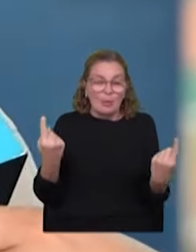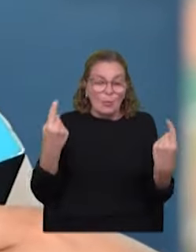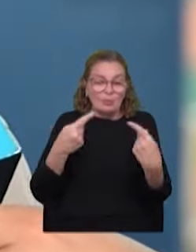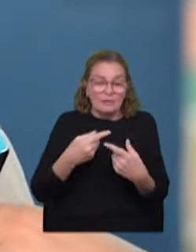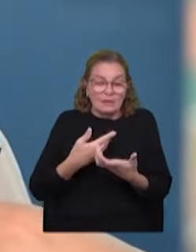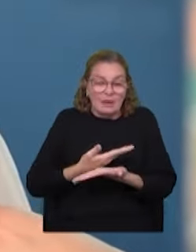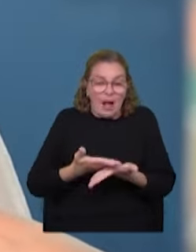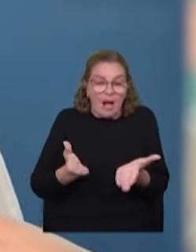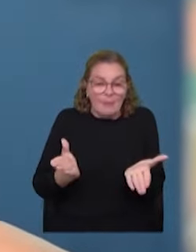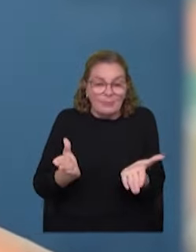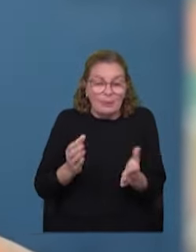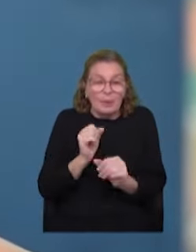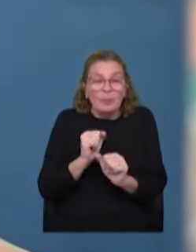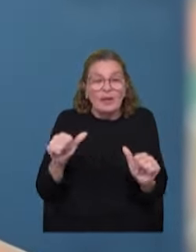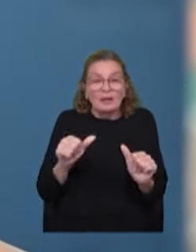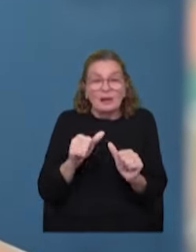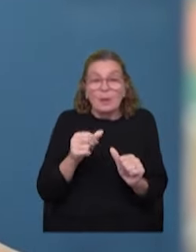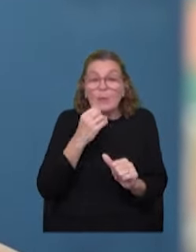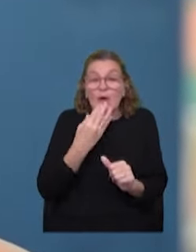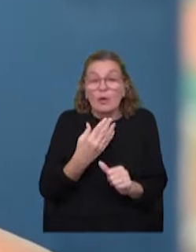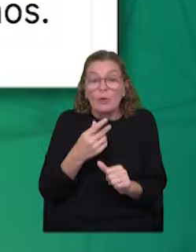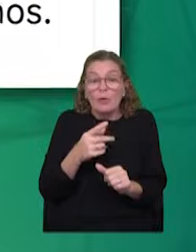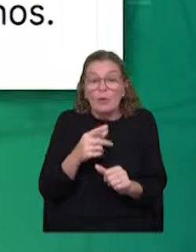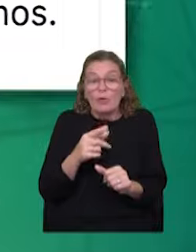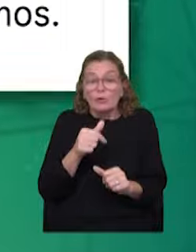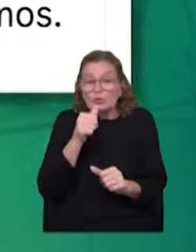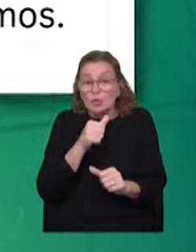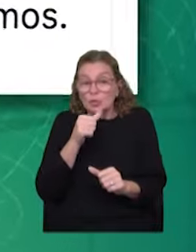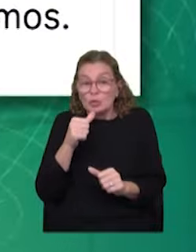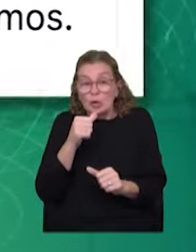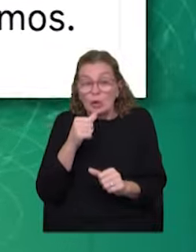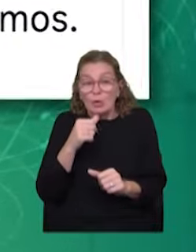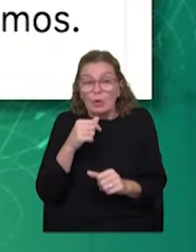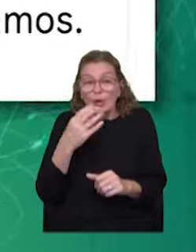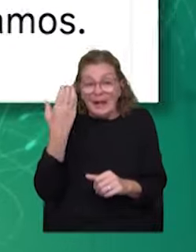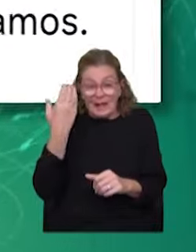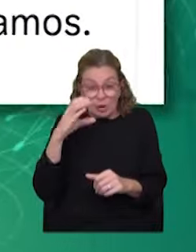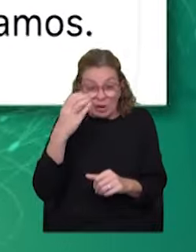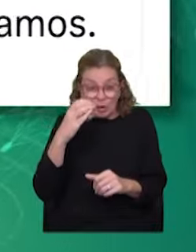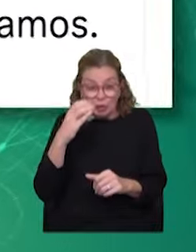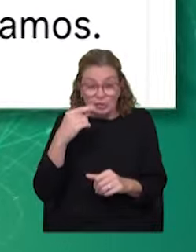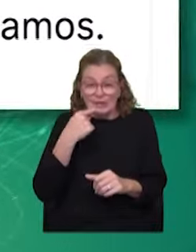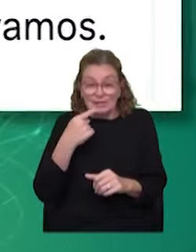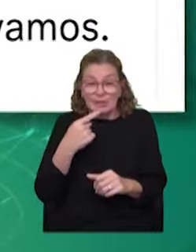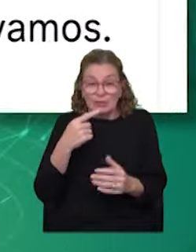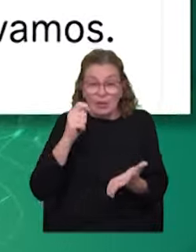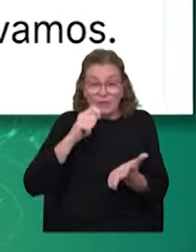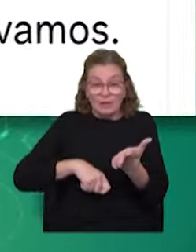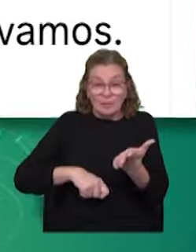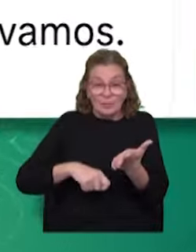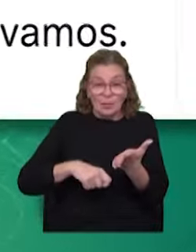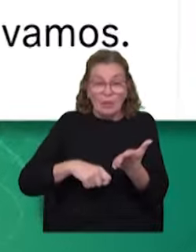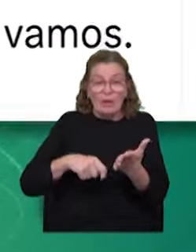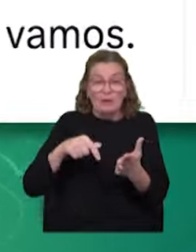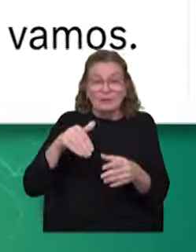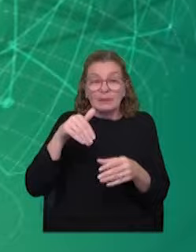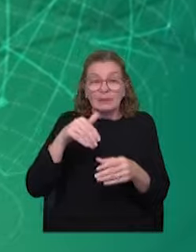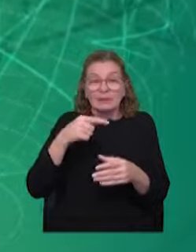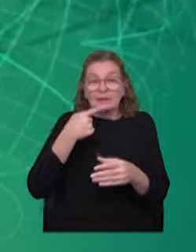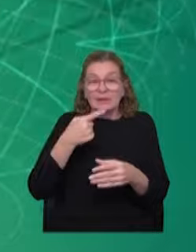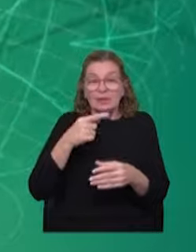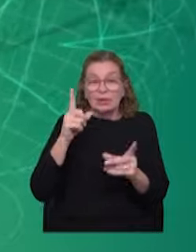amplio que nos permita tomar la mejor decisión por su parte la precandidata Carolina cose que firmó para habilitar el plebiscito destacó